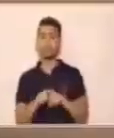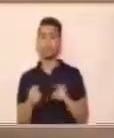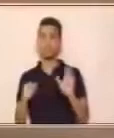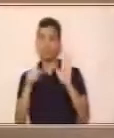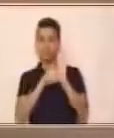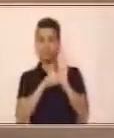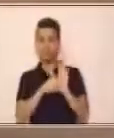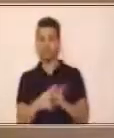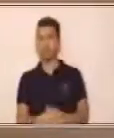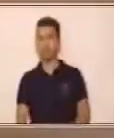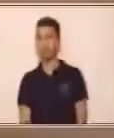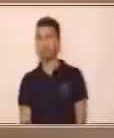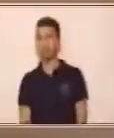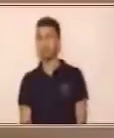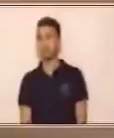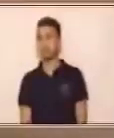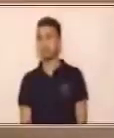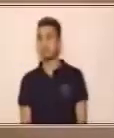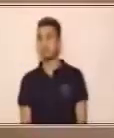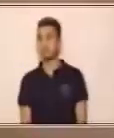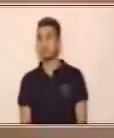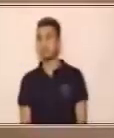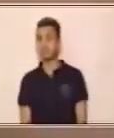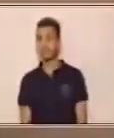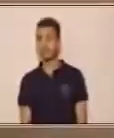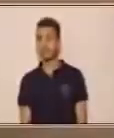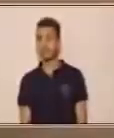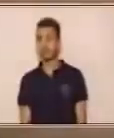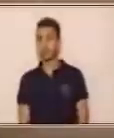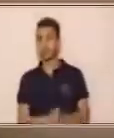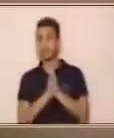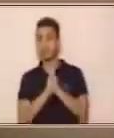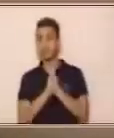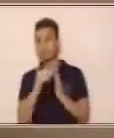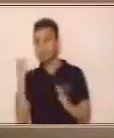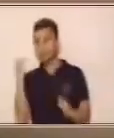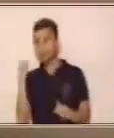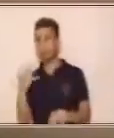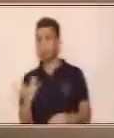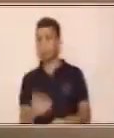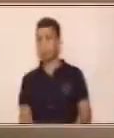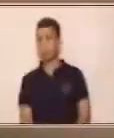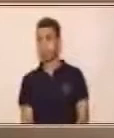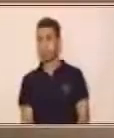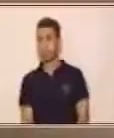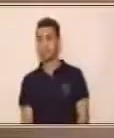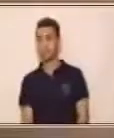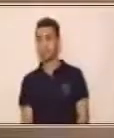resta. Así que por favor pongámosle atención a la siguiente parte donde dice